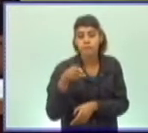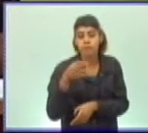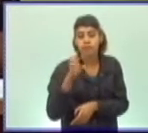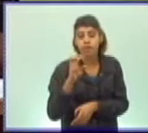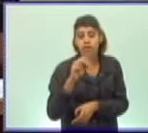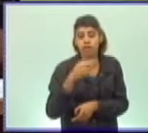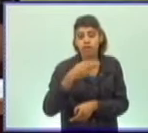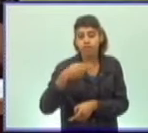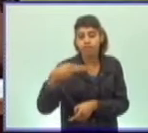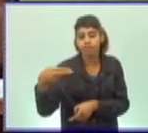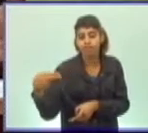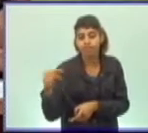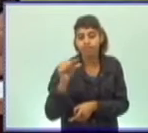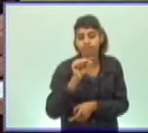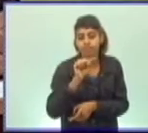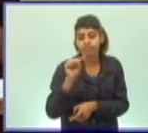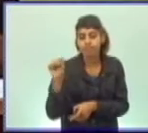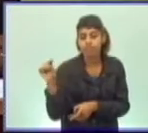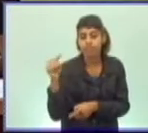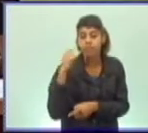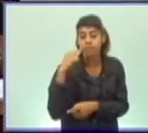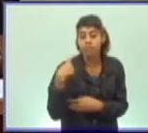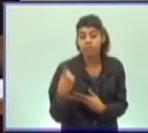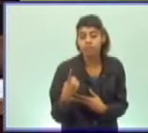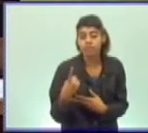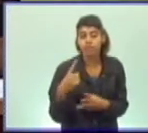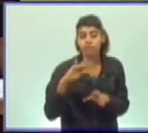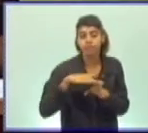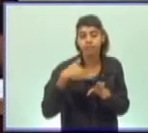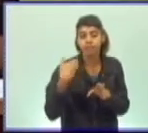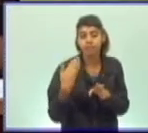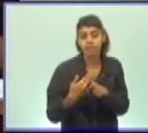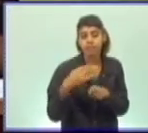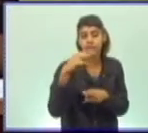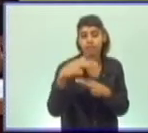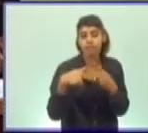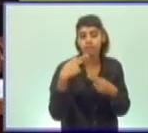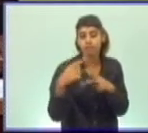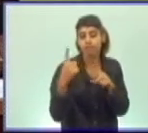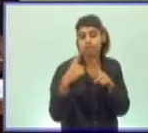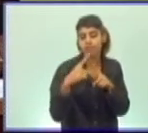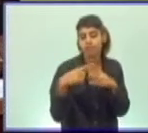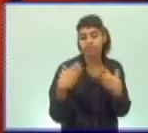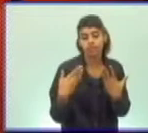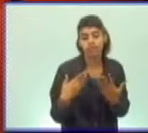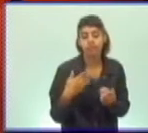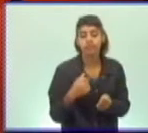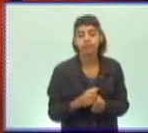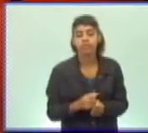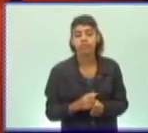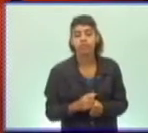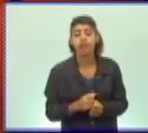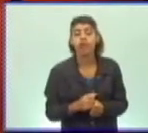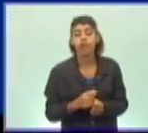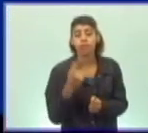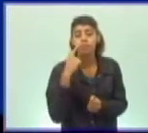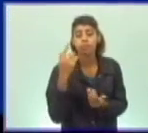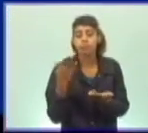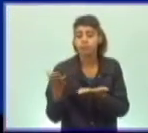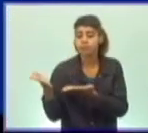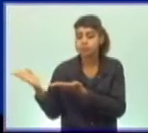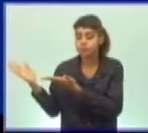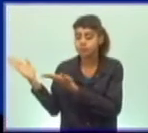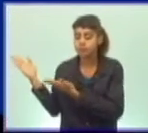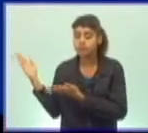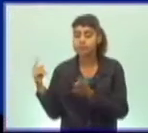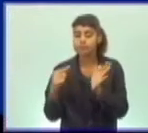Estos ejercicios después les van a servir de base a ustedes para realizar la actividad independiente. Entonces, veamos lo siguiente. Aquí les